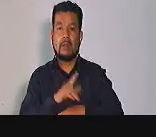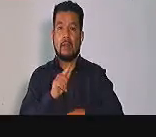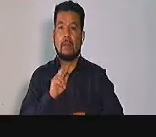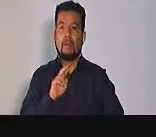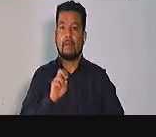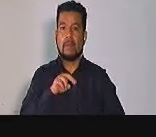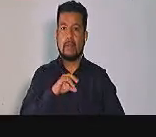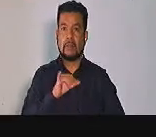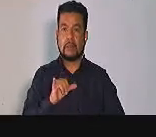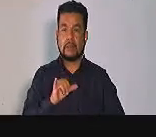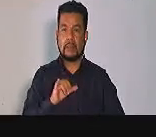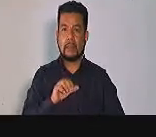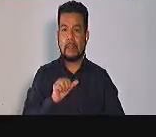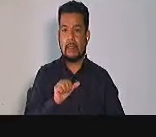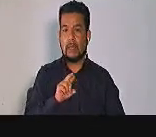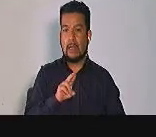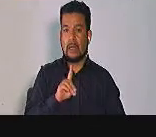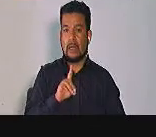Ardila